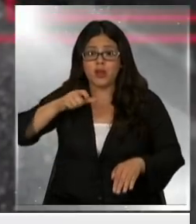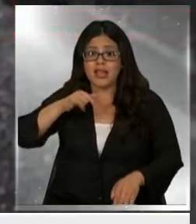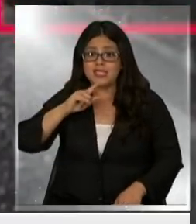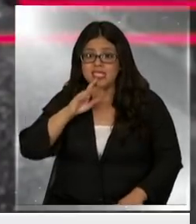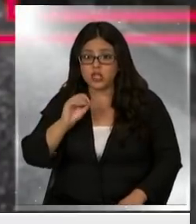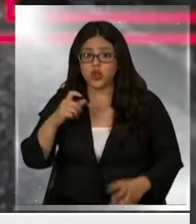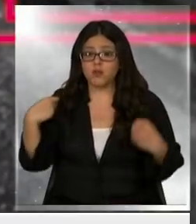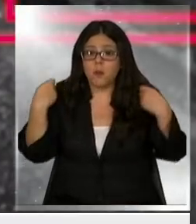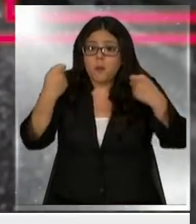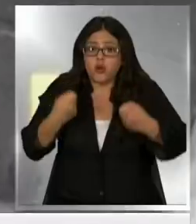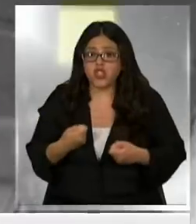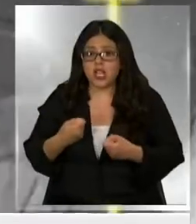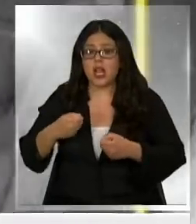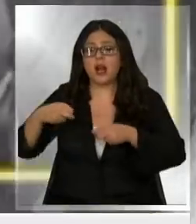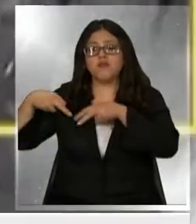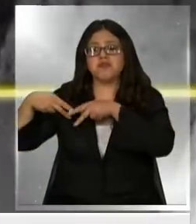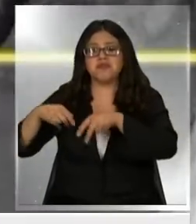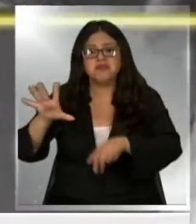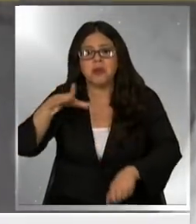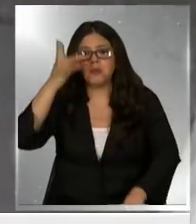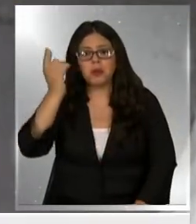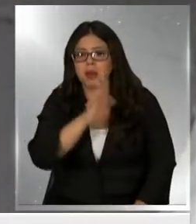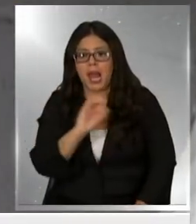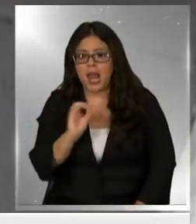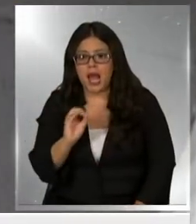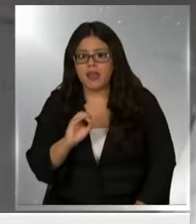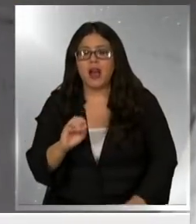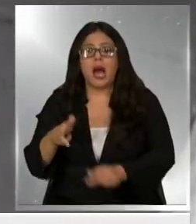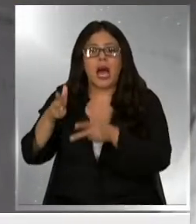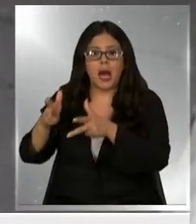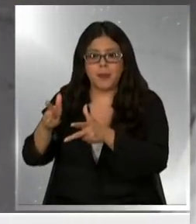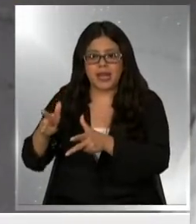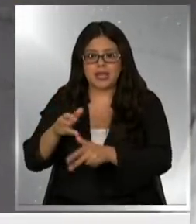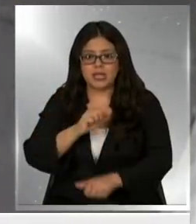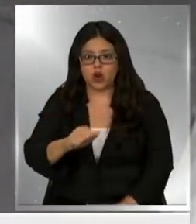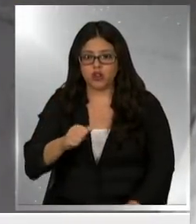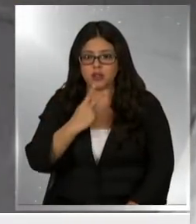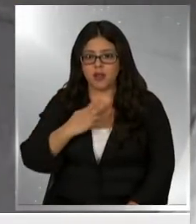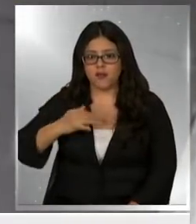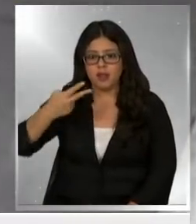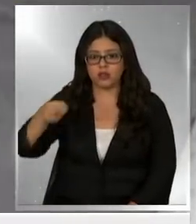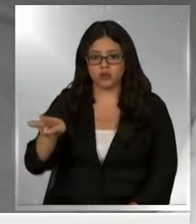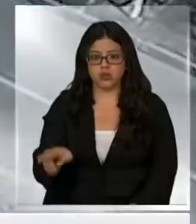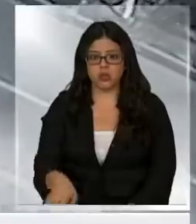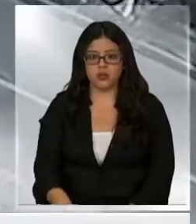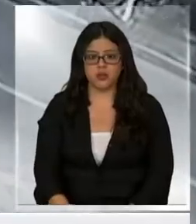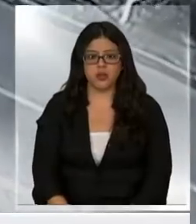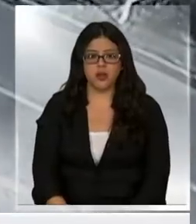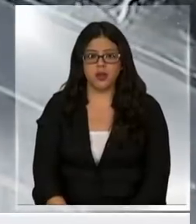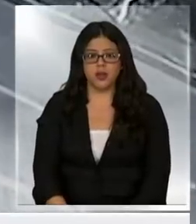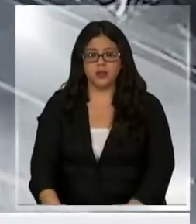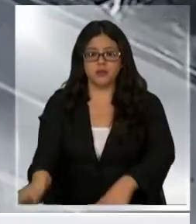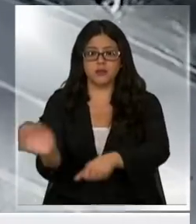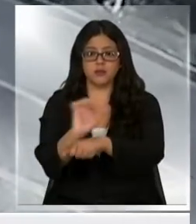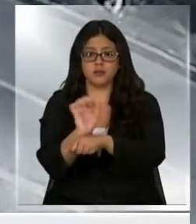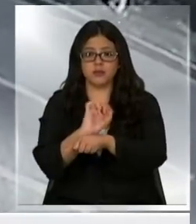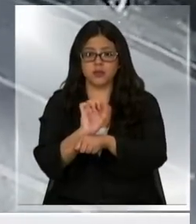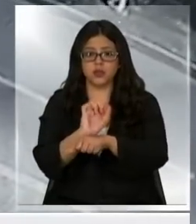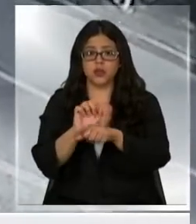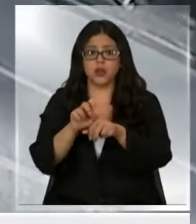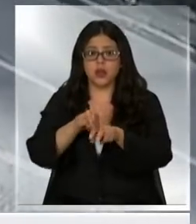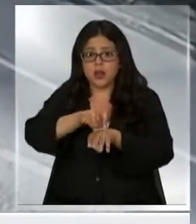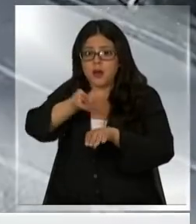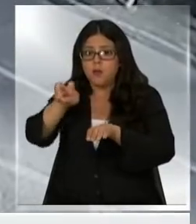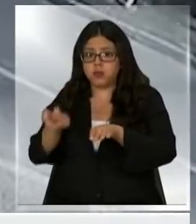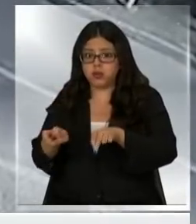con su mochila, avanza sin darse cuenta de la amenaza contra su vida. Del vehículo desciende el